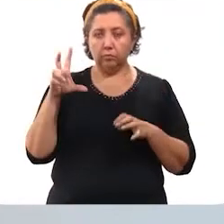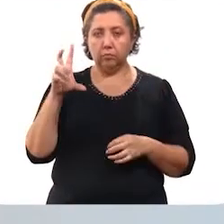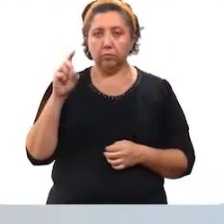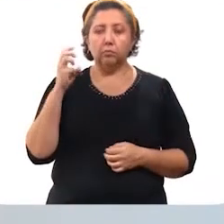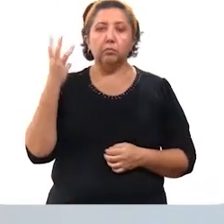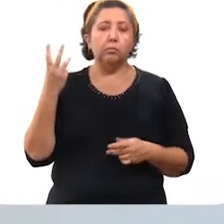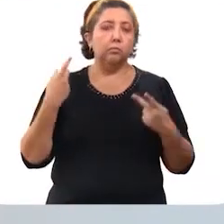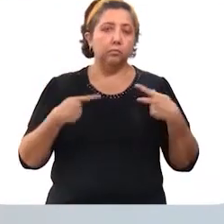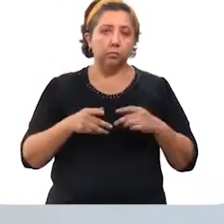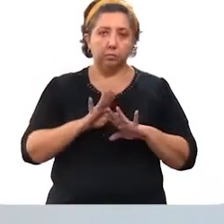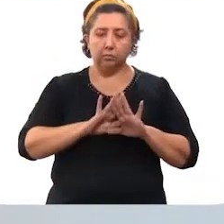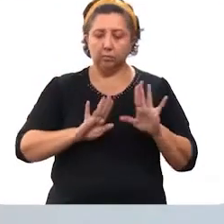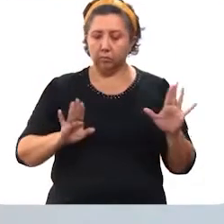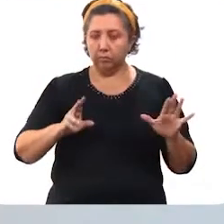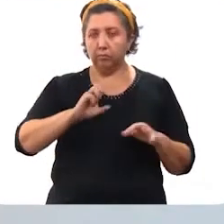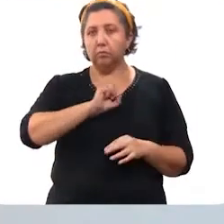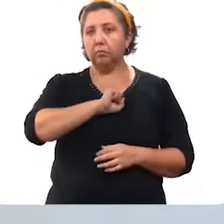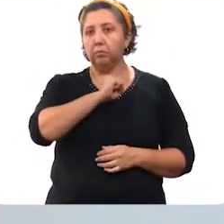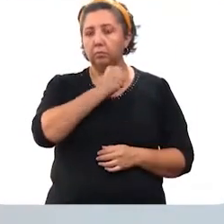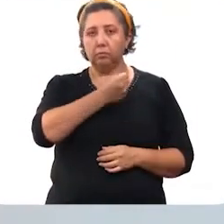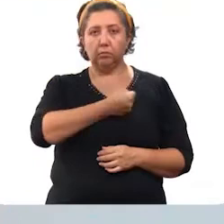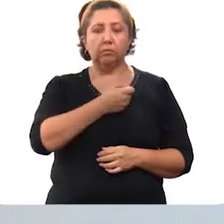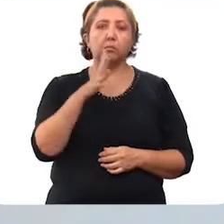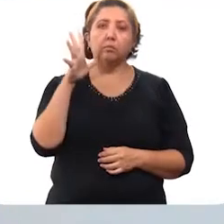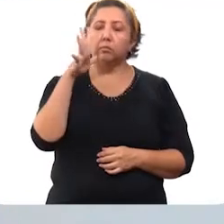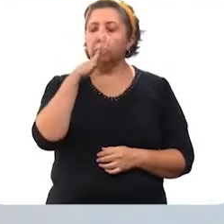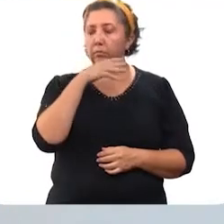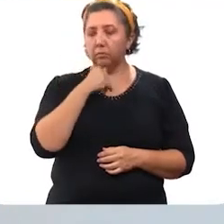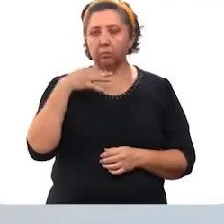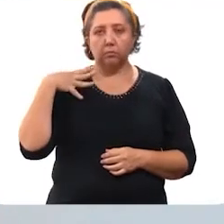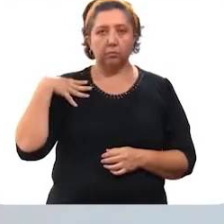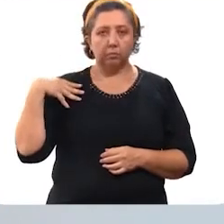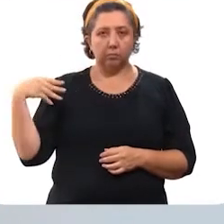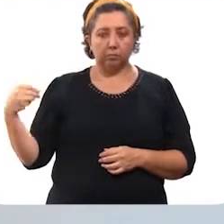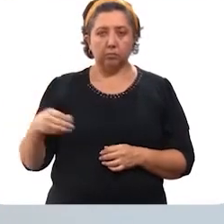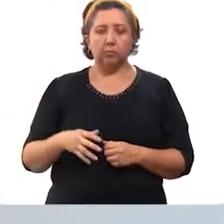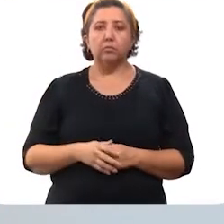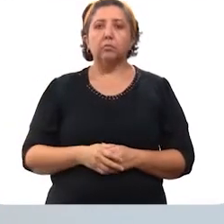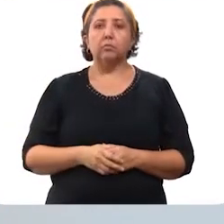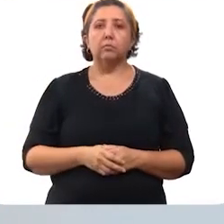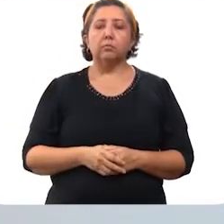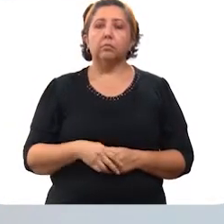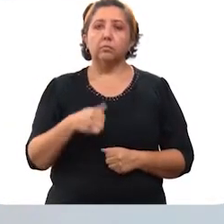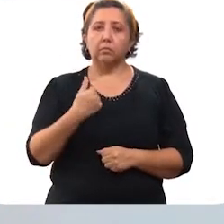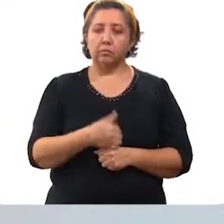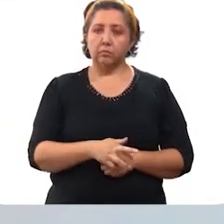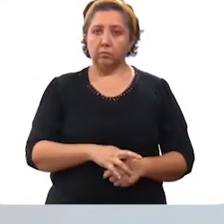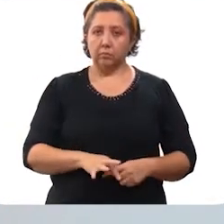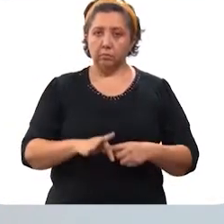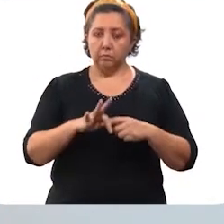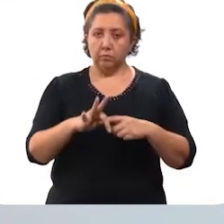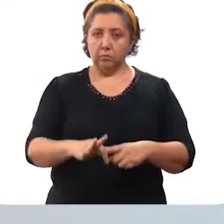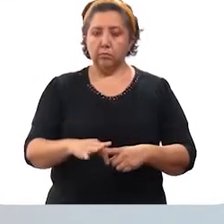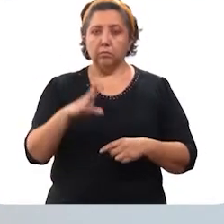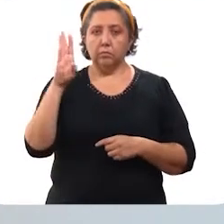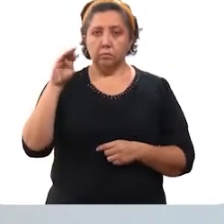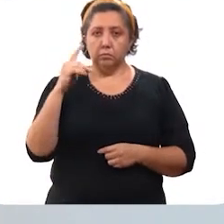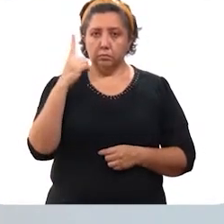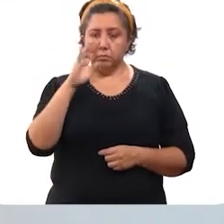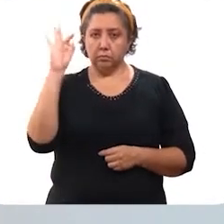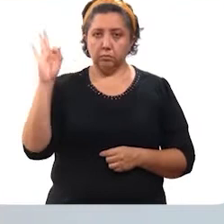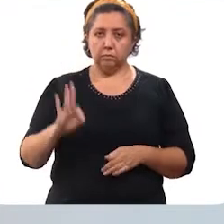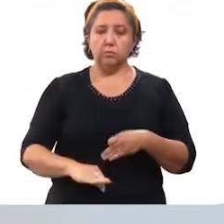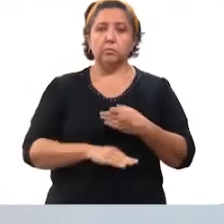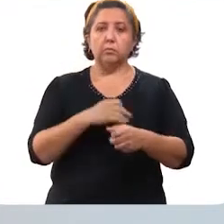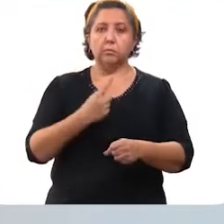70.733 pacientes ya se recuperaron, no presentan síntomas ni pueden contagiar. Esta cifra representa el